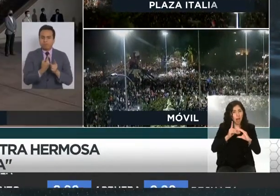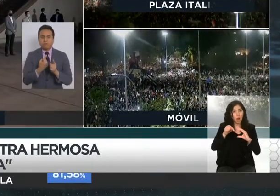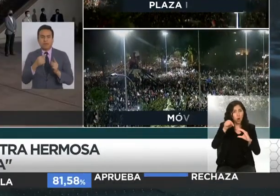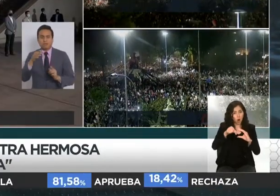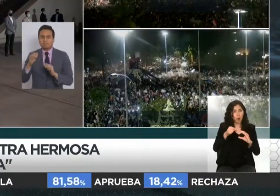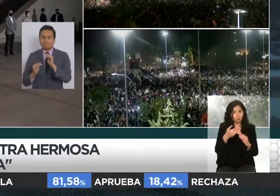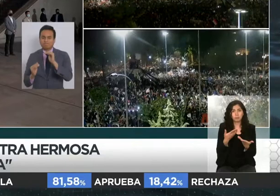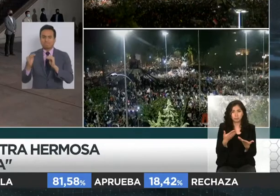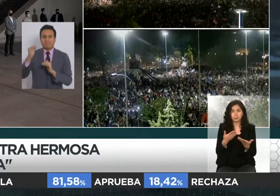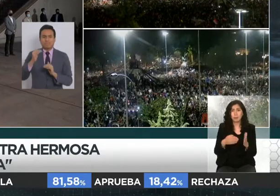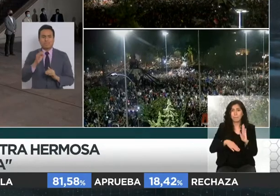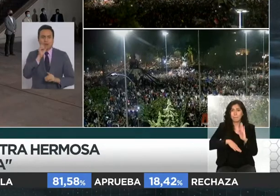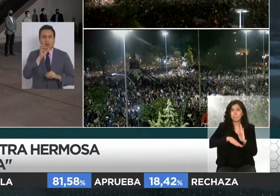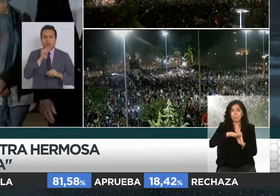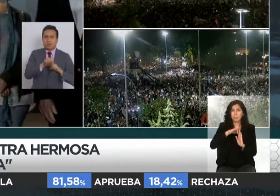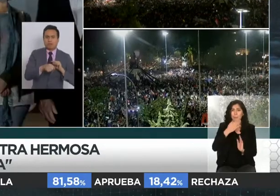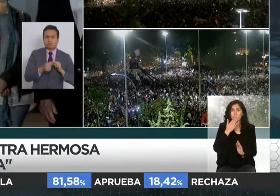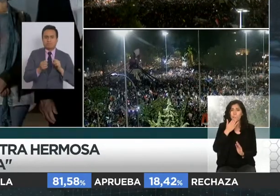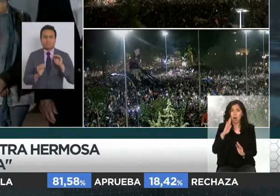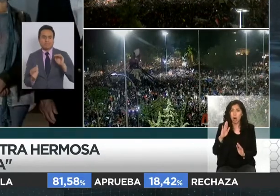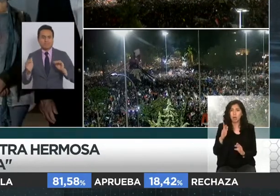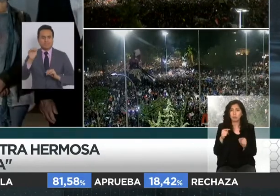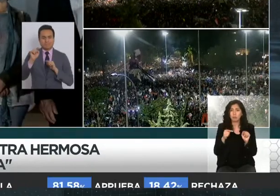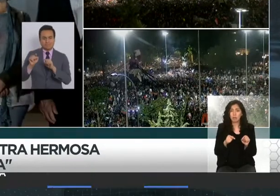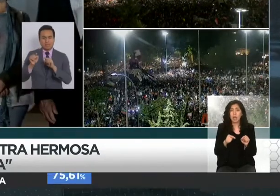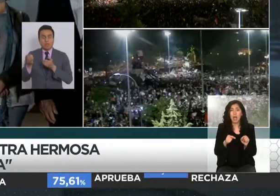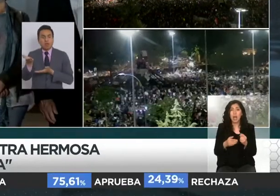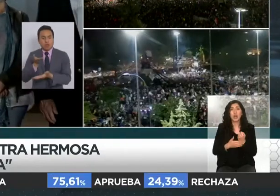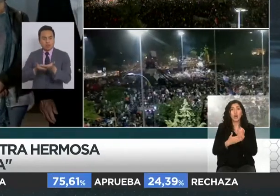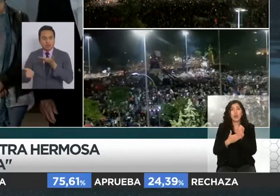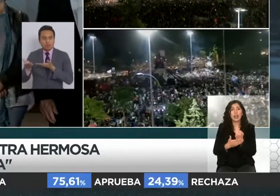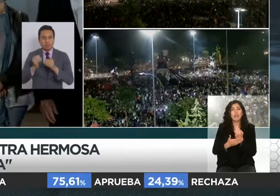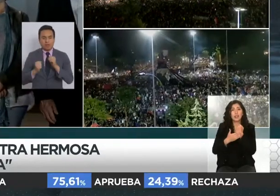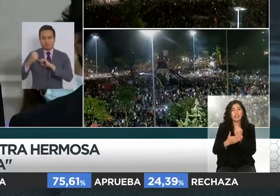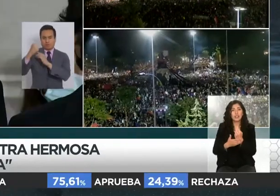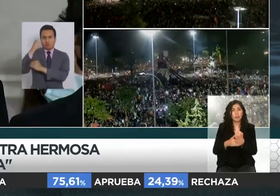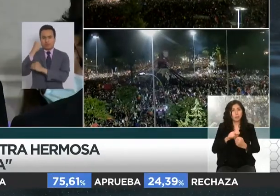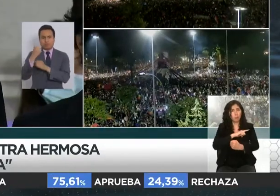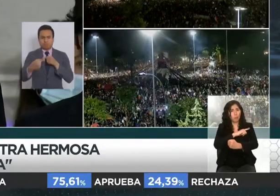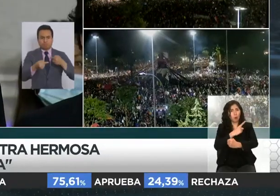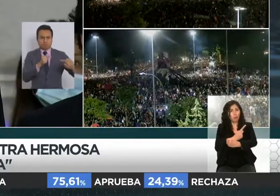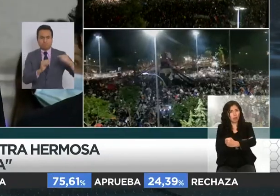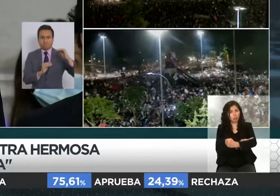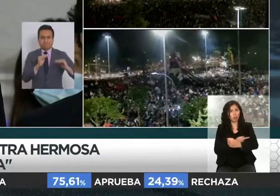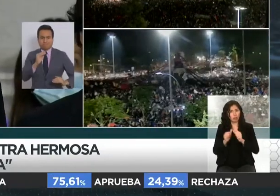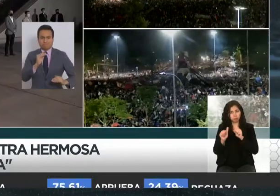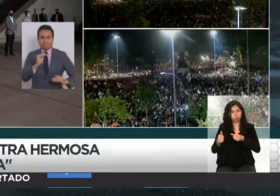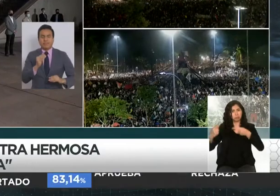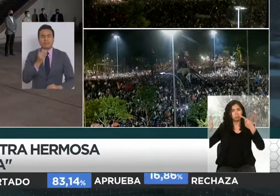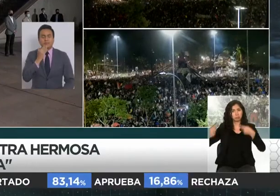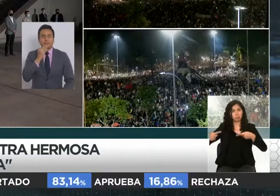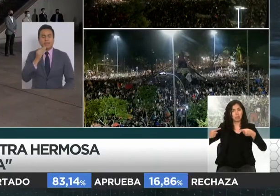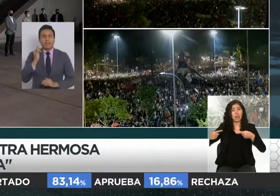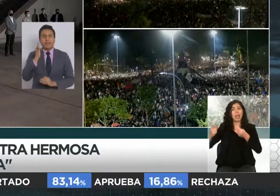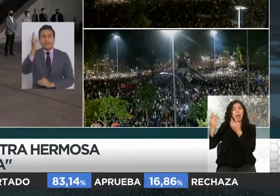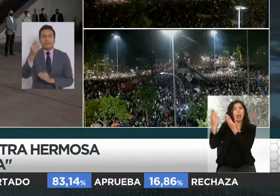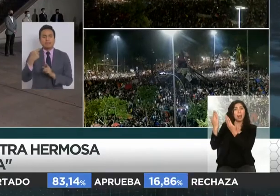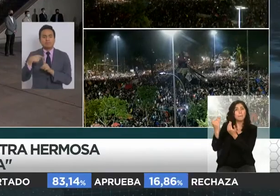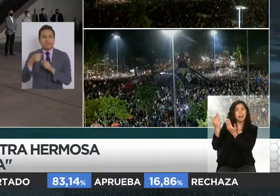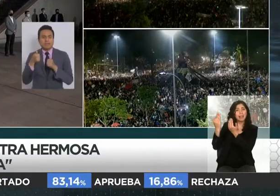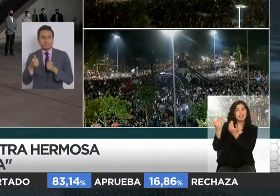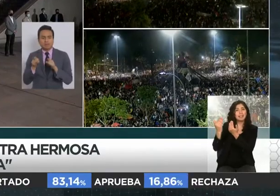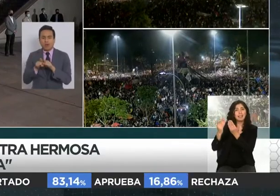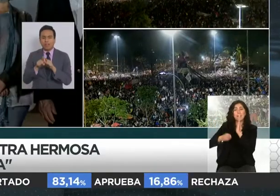fecundo que la intolerancia, que la colaboración es más poderosa que la confrontación y que la esperanza es